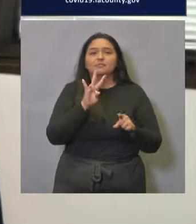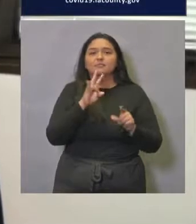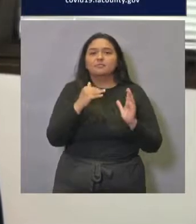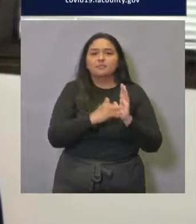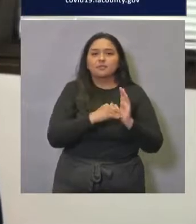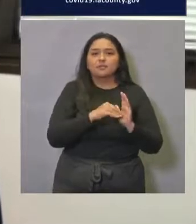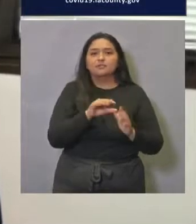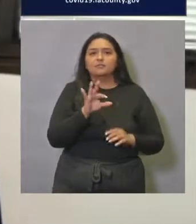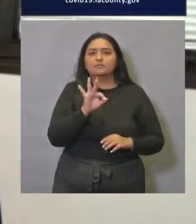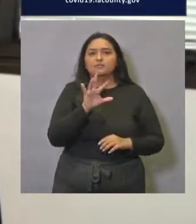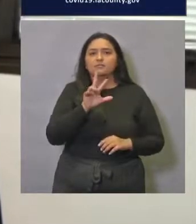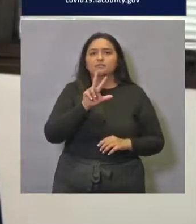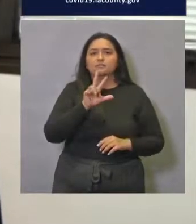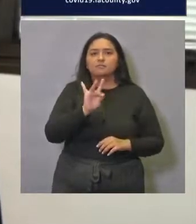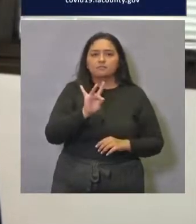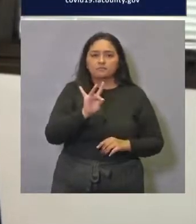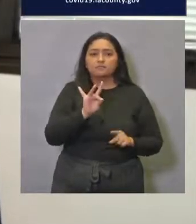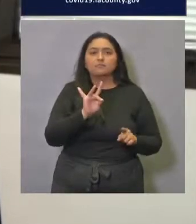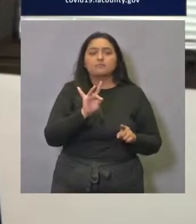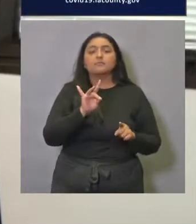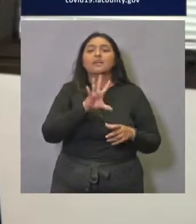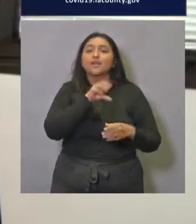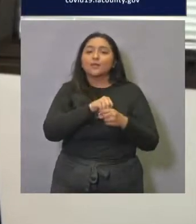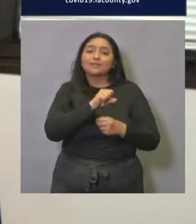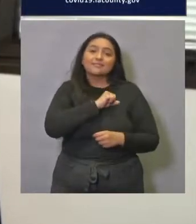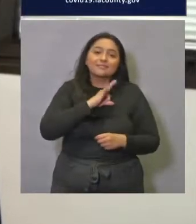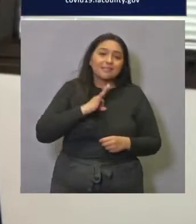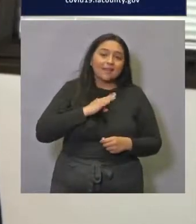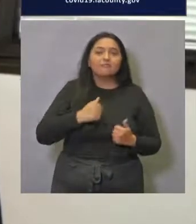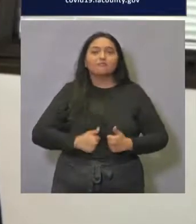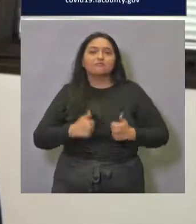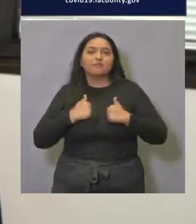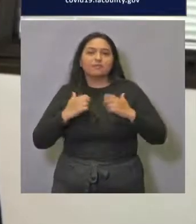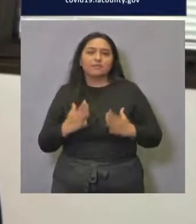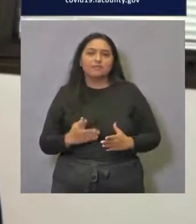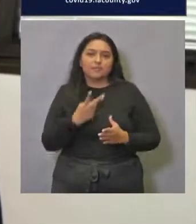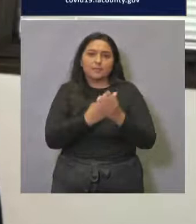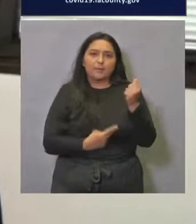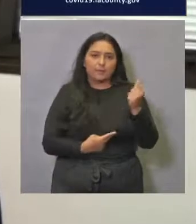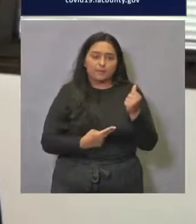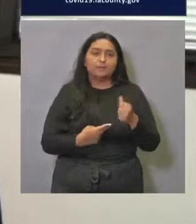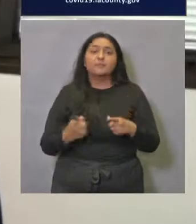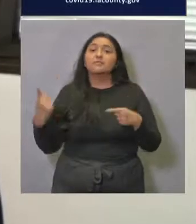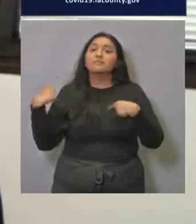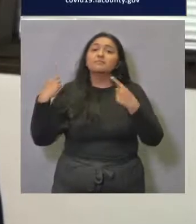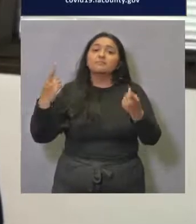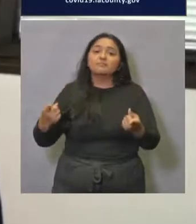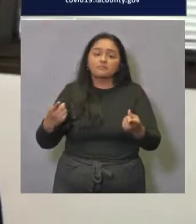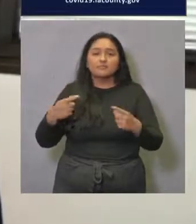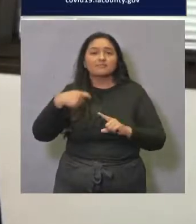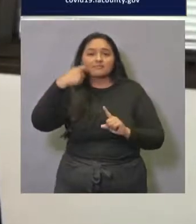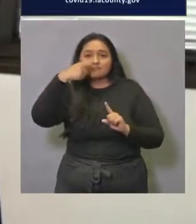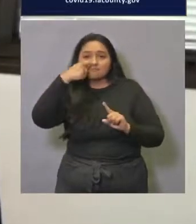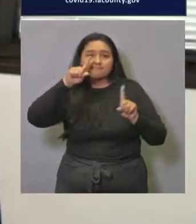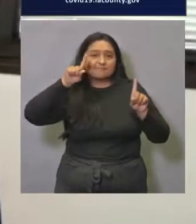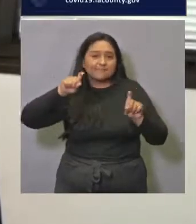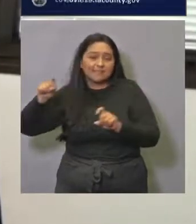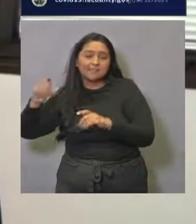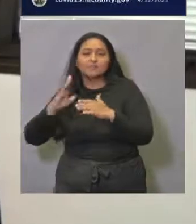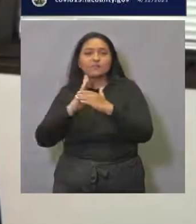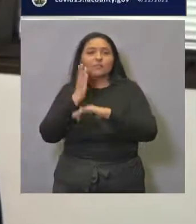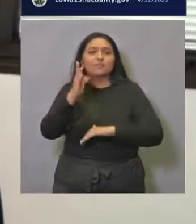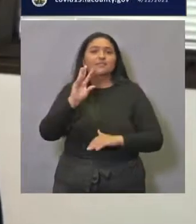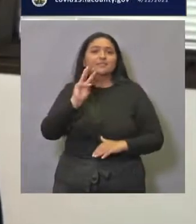97.998, incluidos tanto el personal como los residentes. Hasta la fecha se han realizado pruebas a más de 6 millones